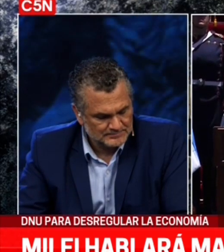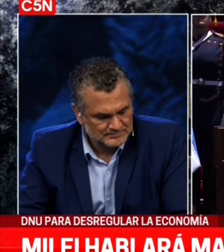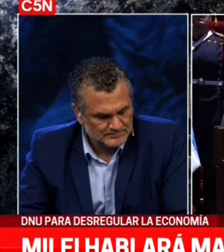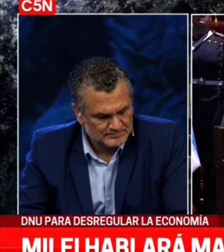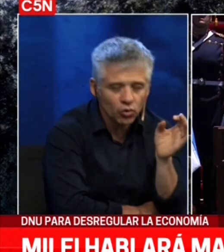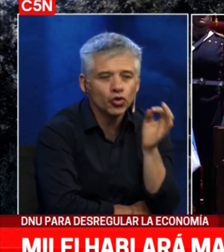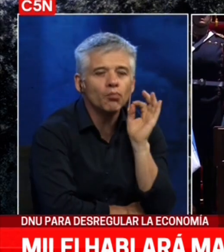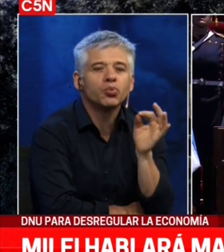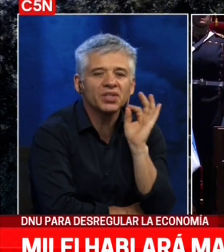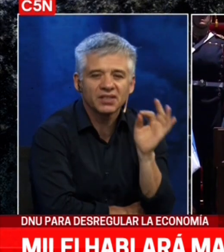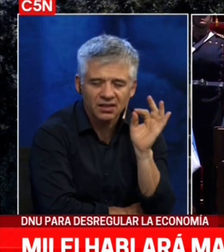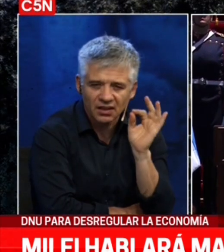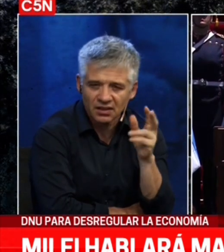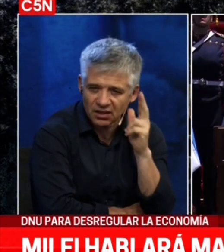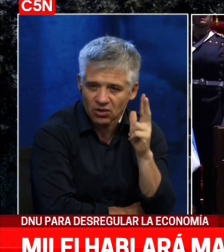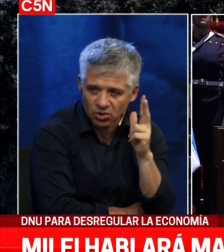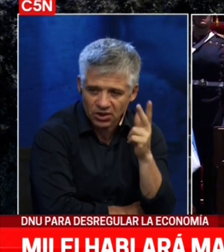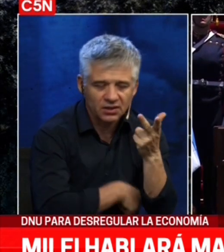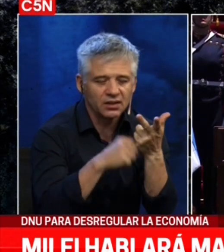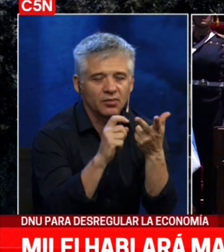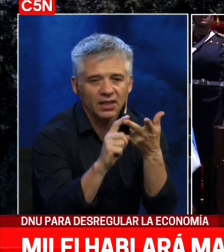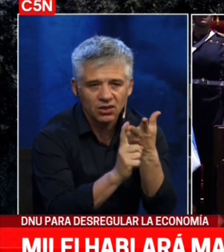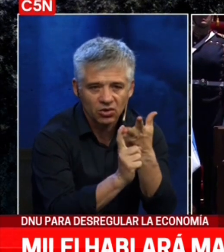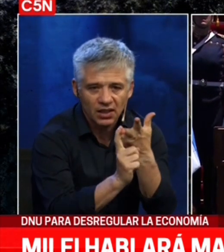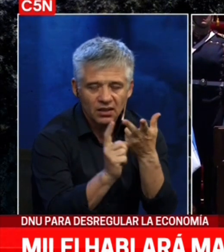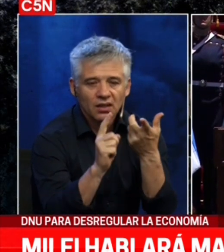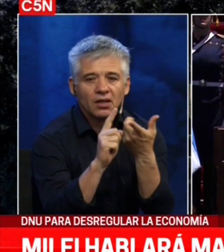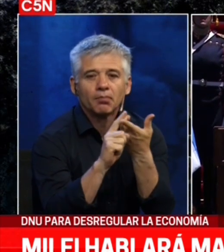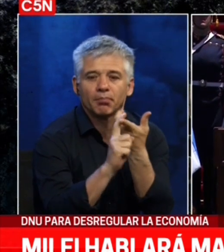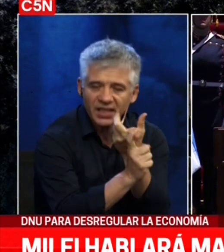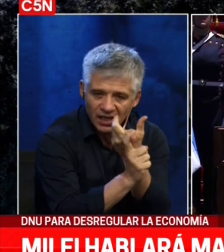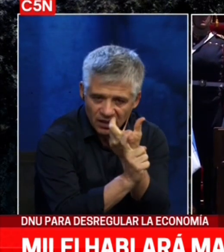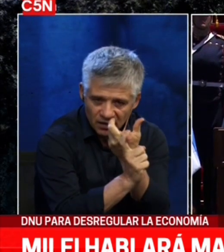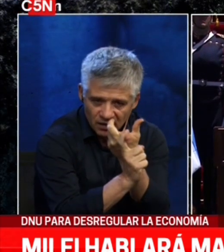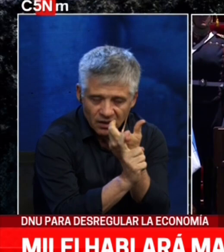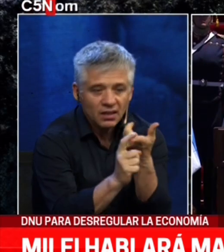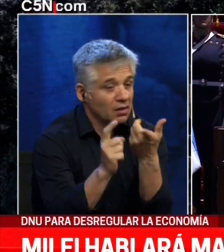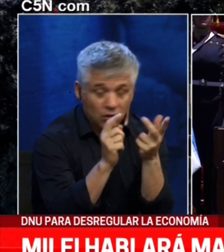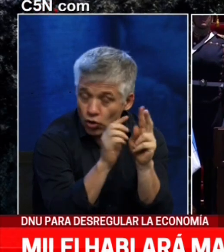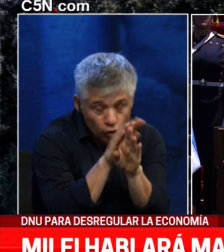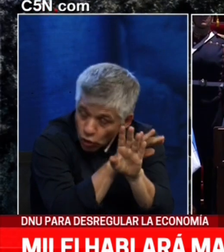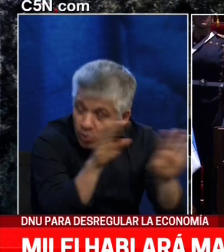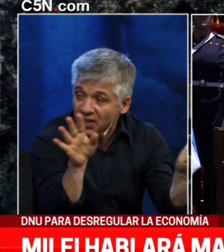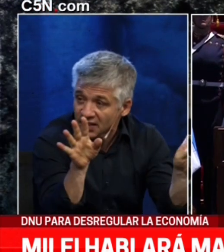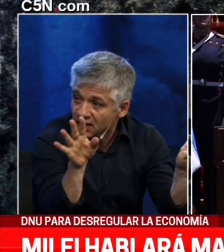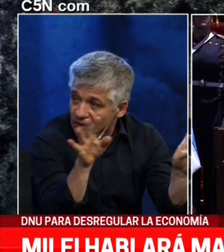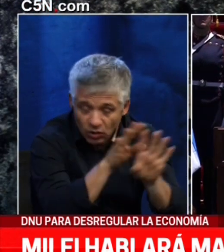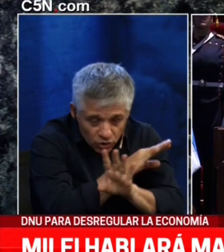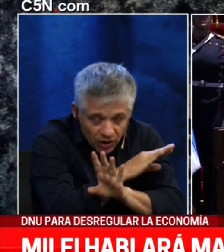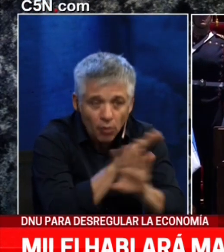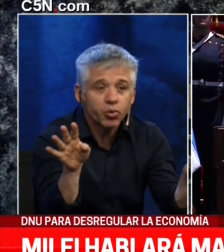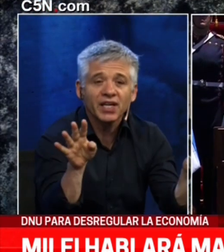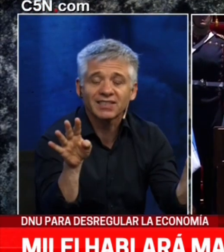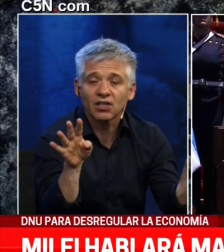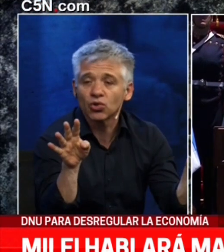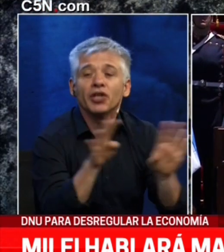un Dn no puede tratar de tres cosas del tema electoral penal no no lo puede hacer o